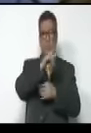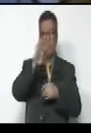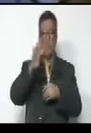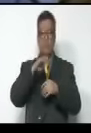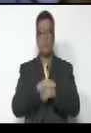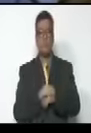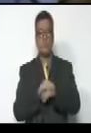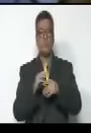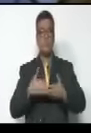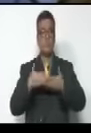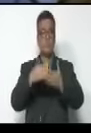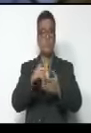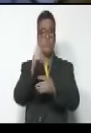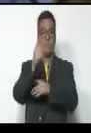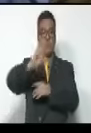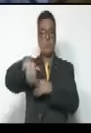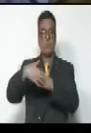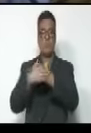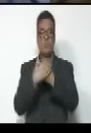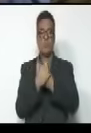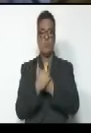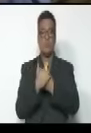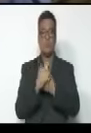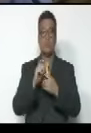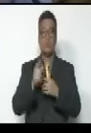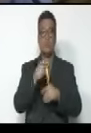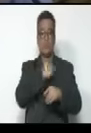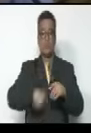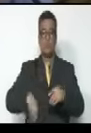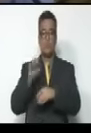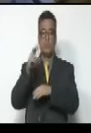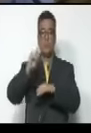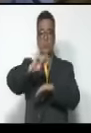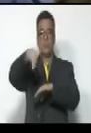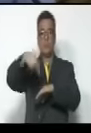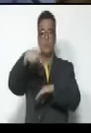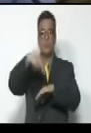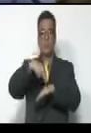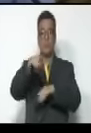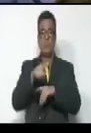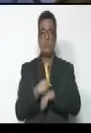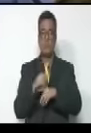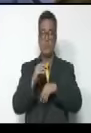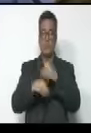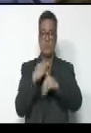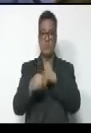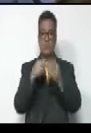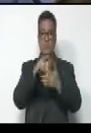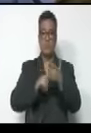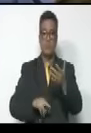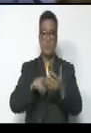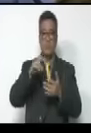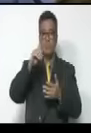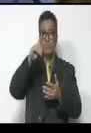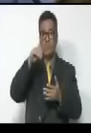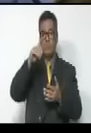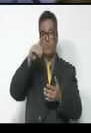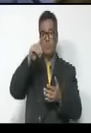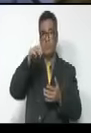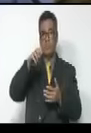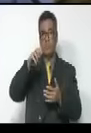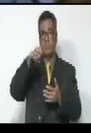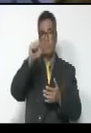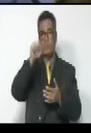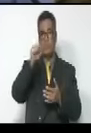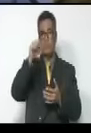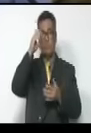2024, dirigida al diputado Jorge Rodríguez Gómez, presidente de la Asamblea Nacional, suscrita por la ciudadana Delcy Eloína